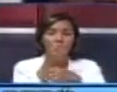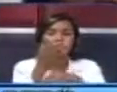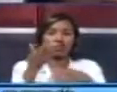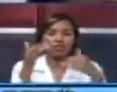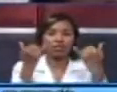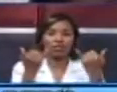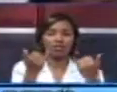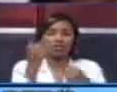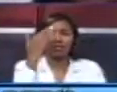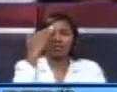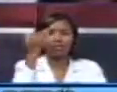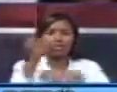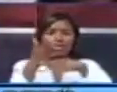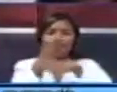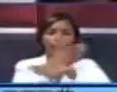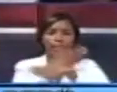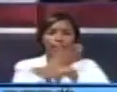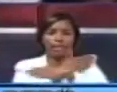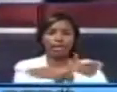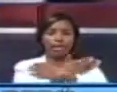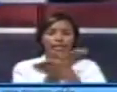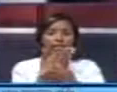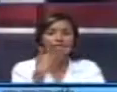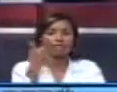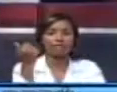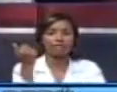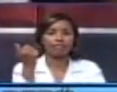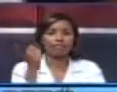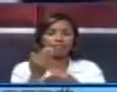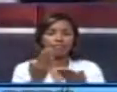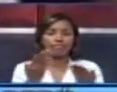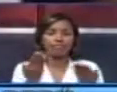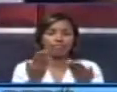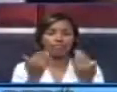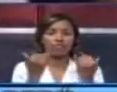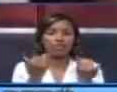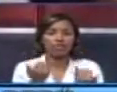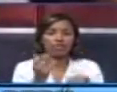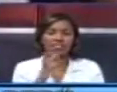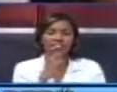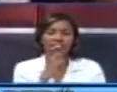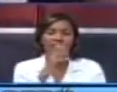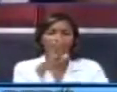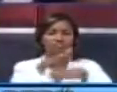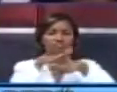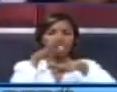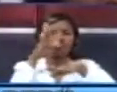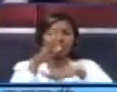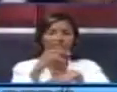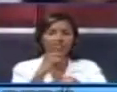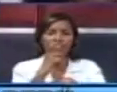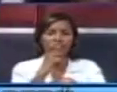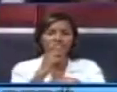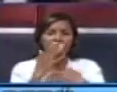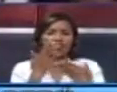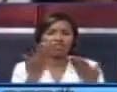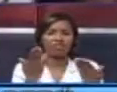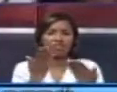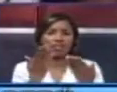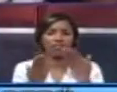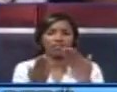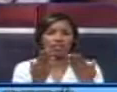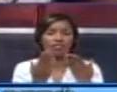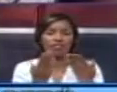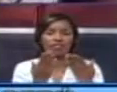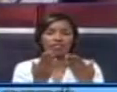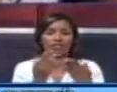eso no se hizo antes? Entonces, efectivamente, ¿a quién es el que es negligente? ¿Quién es posiblemente el que pueda tener